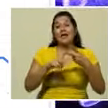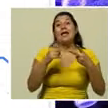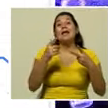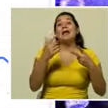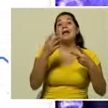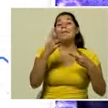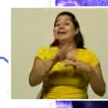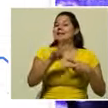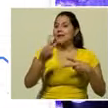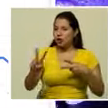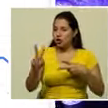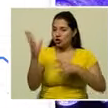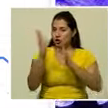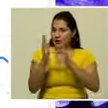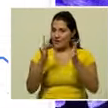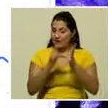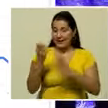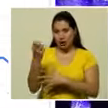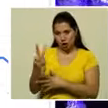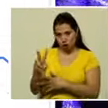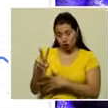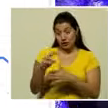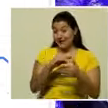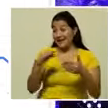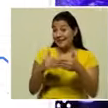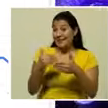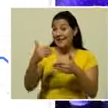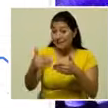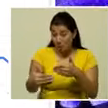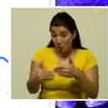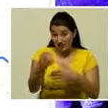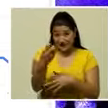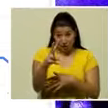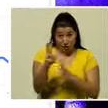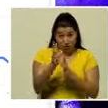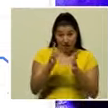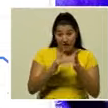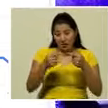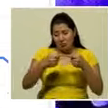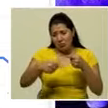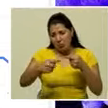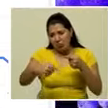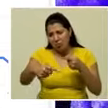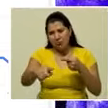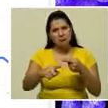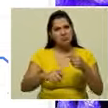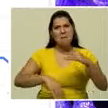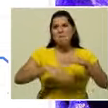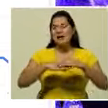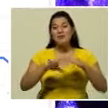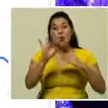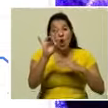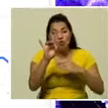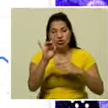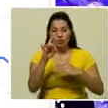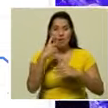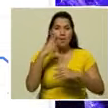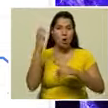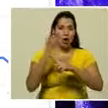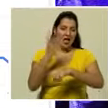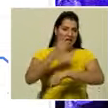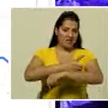el 22 de abril con 12 nuevos casos y luego de esa fecha el promedio máximo fue de 8 y el mínimo de 2.